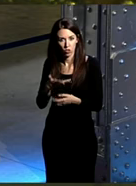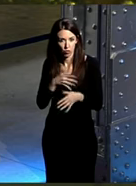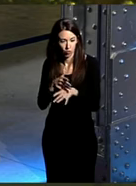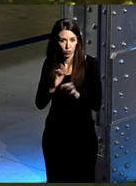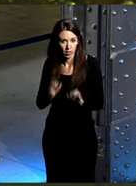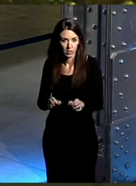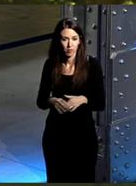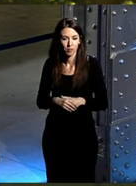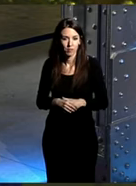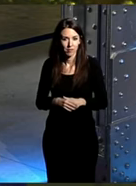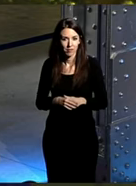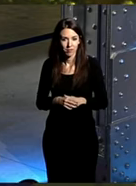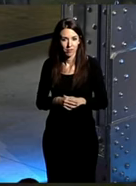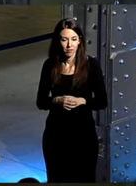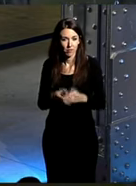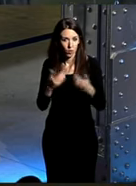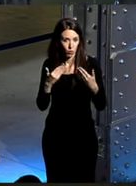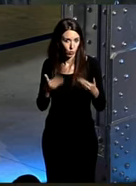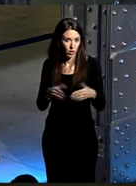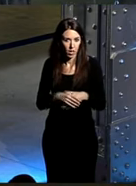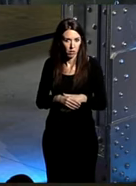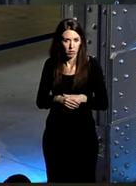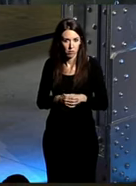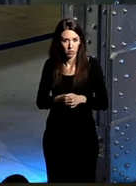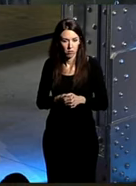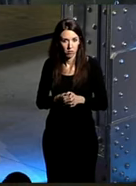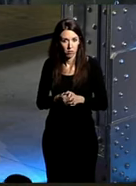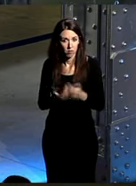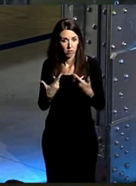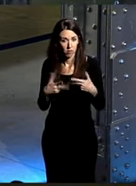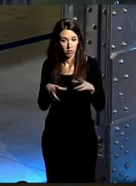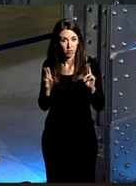jugar. Perfecto. Pues muchas gracias. Y para